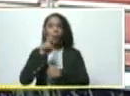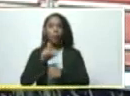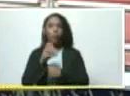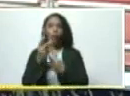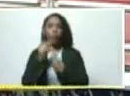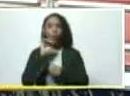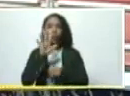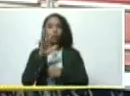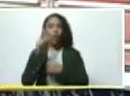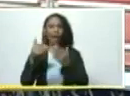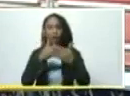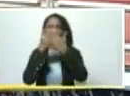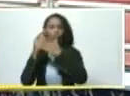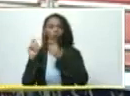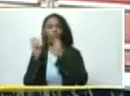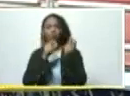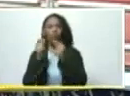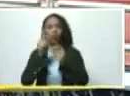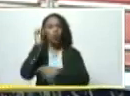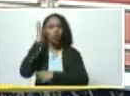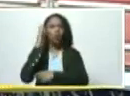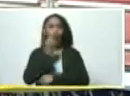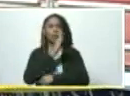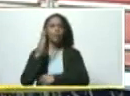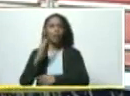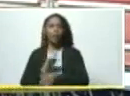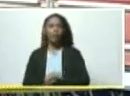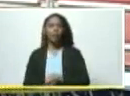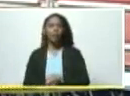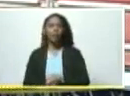y estudiaron y debatieron en el Congreso Bicentenario.